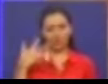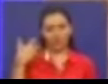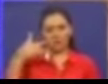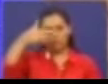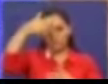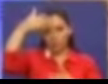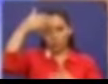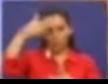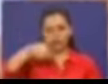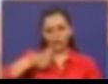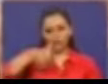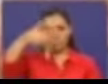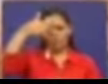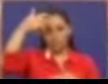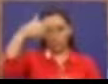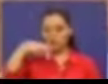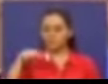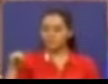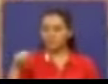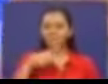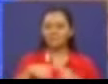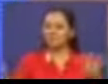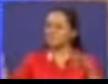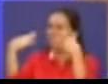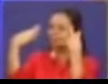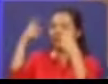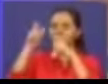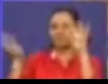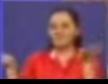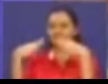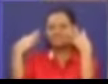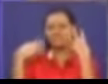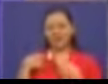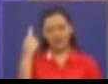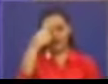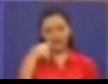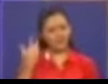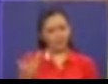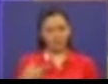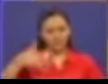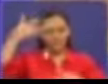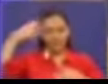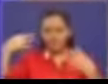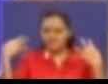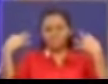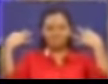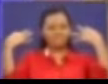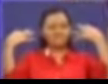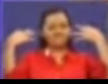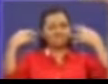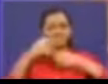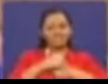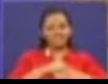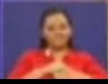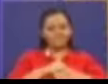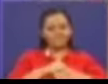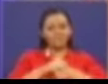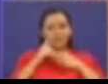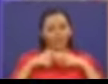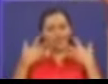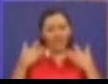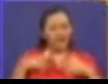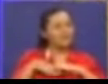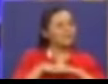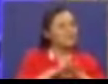mundo me vio a mí, cara de mono también, pues seguramente. Bueno, porque no me dejaron. Mis hijos pudieron ir a ver los monos, pero a mí no